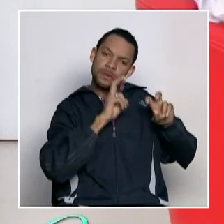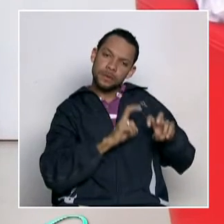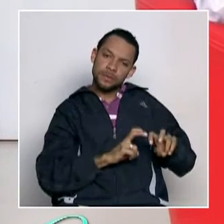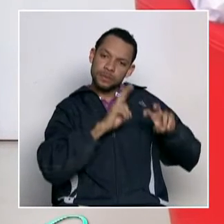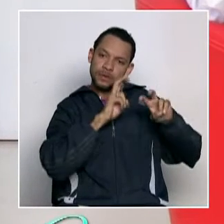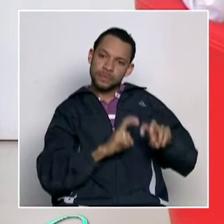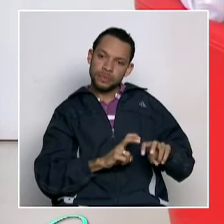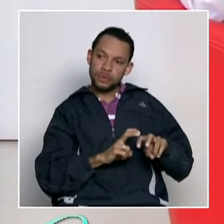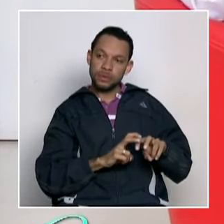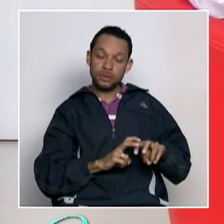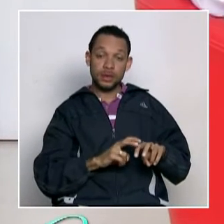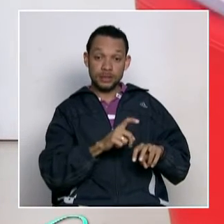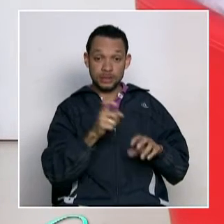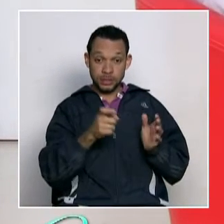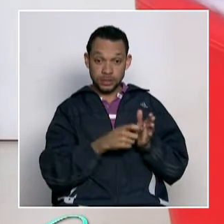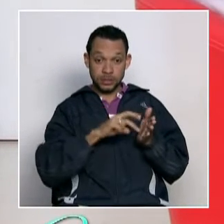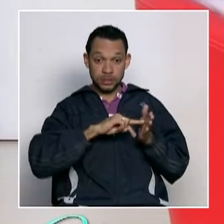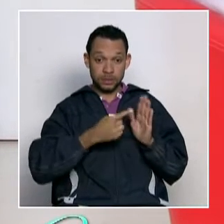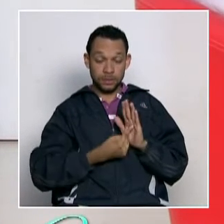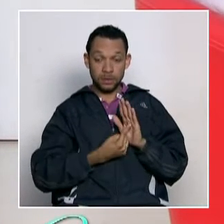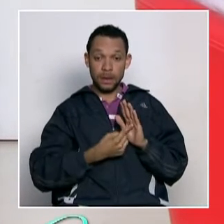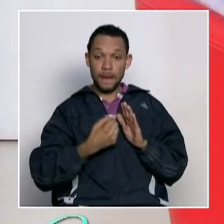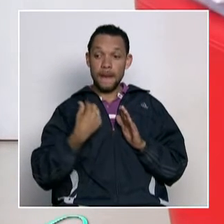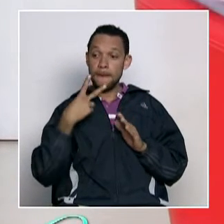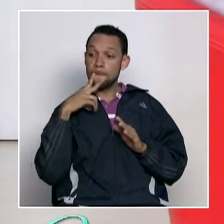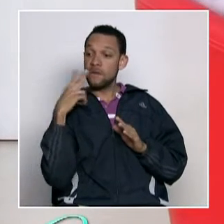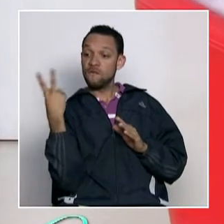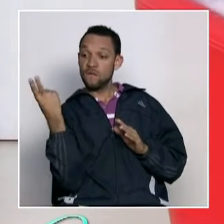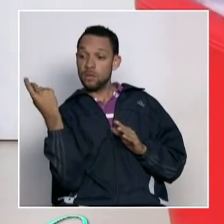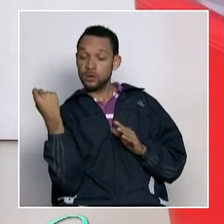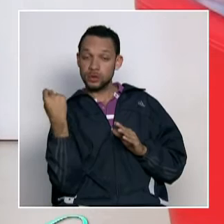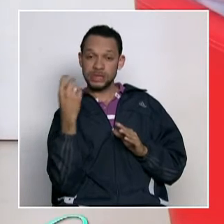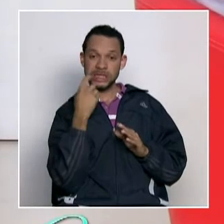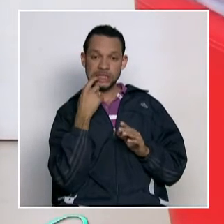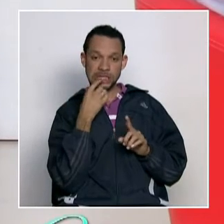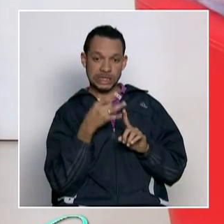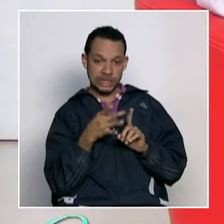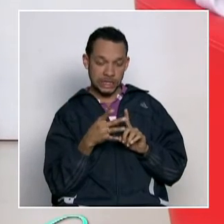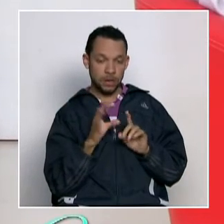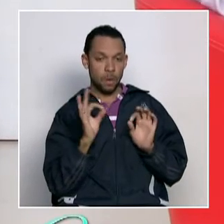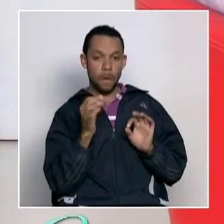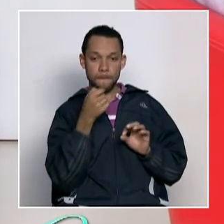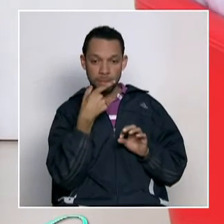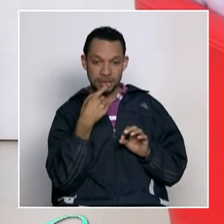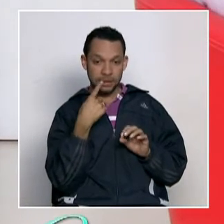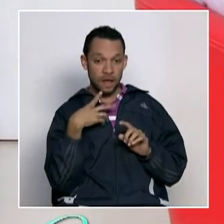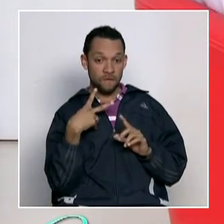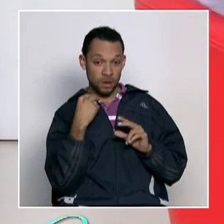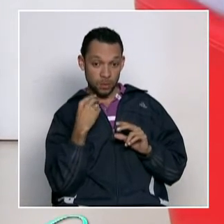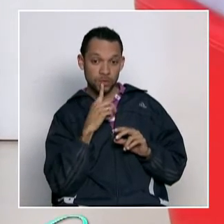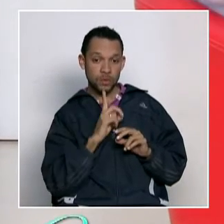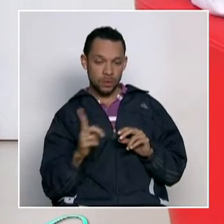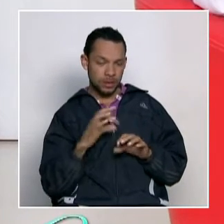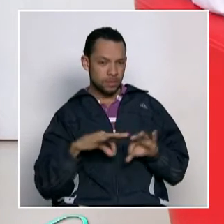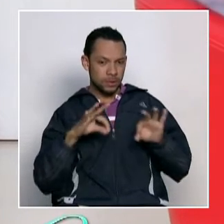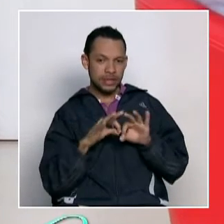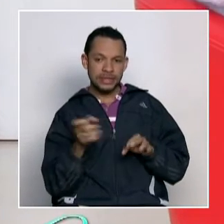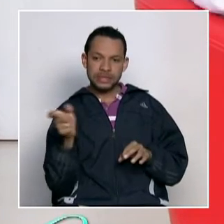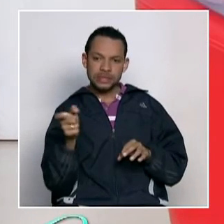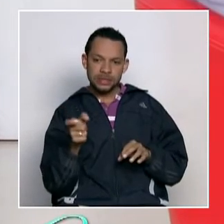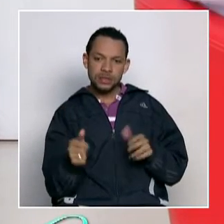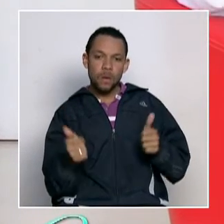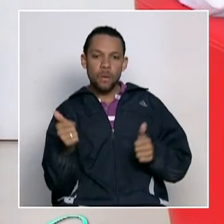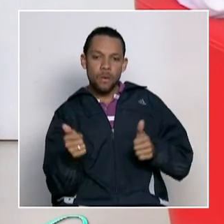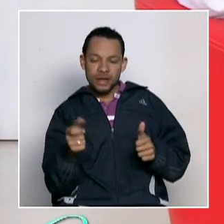de no estar a la moda. No es que se mande el material que esté de moda ni el medicamento que esté de moda, sino realmente el que sirva,